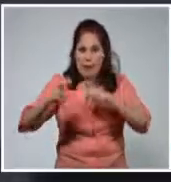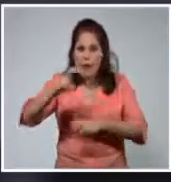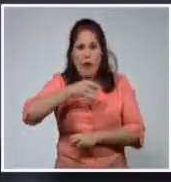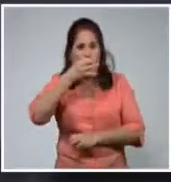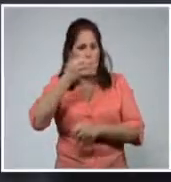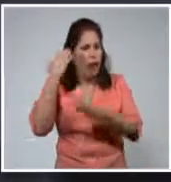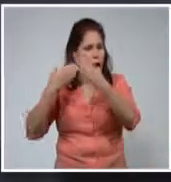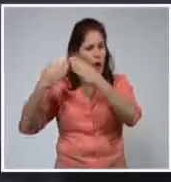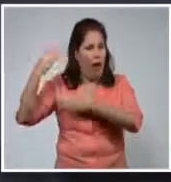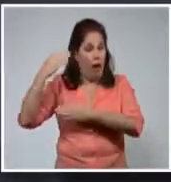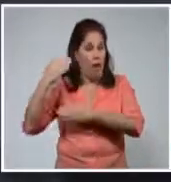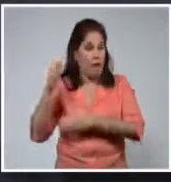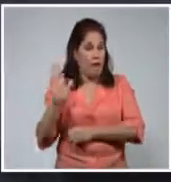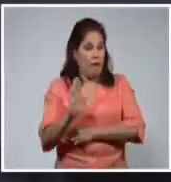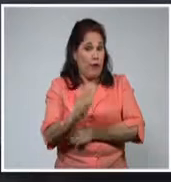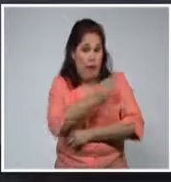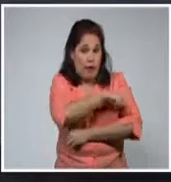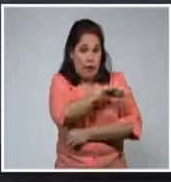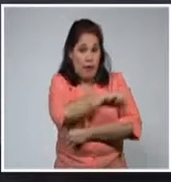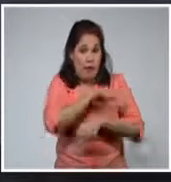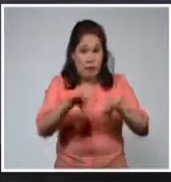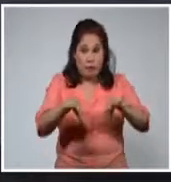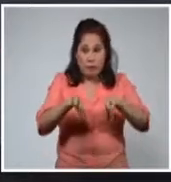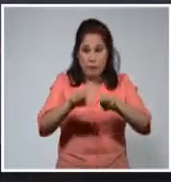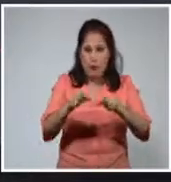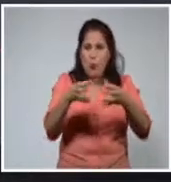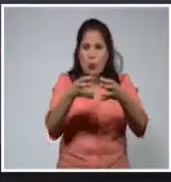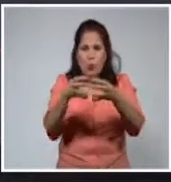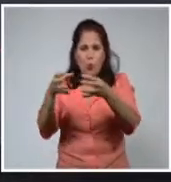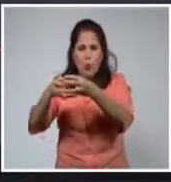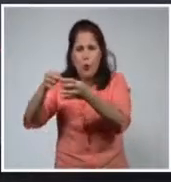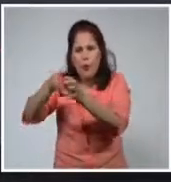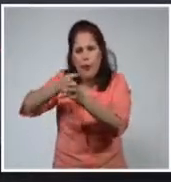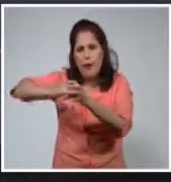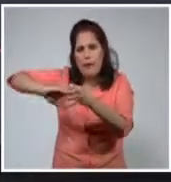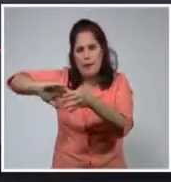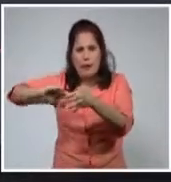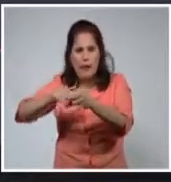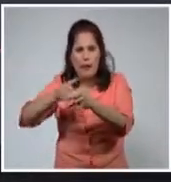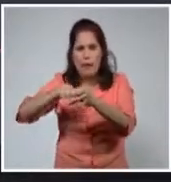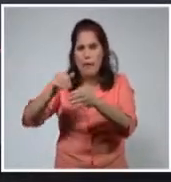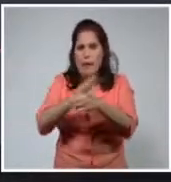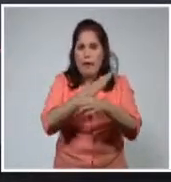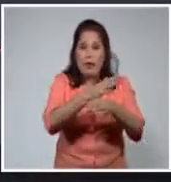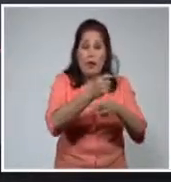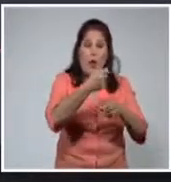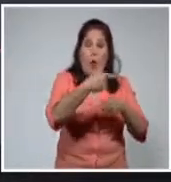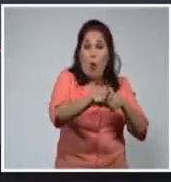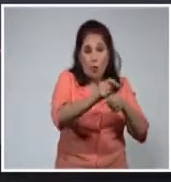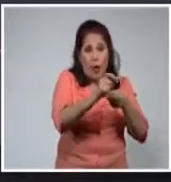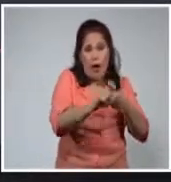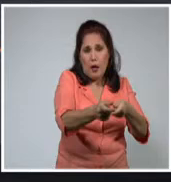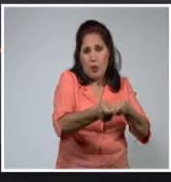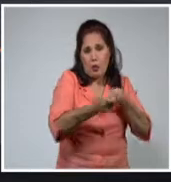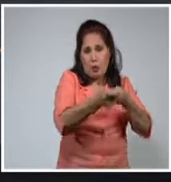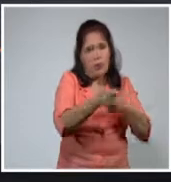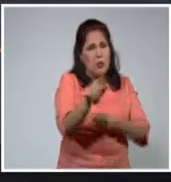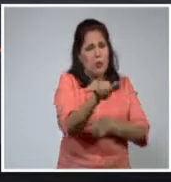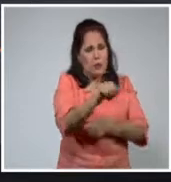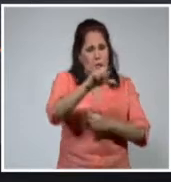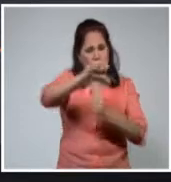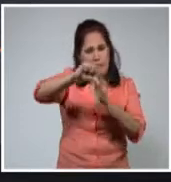antes de la llegada de los españoles, los grupos ceramistas habían reemplazado a los pobladores de la era arcaica en el